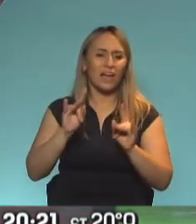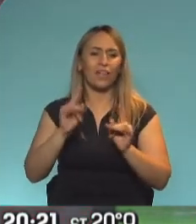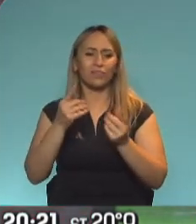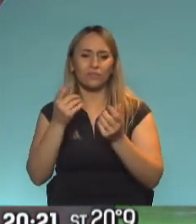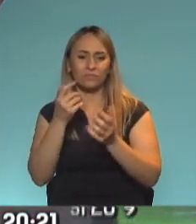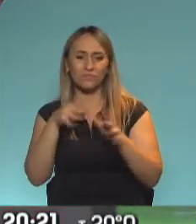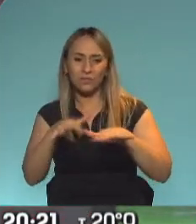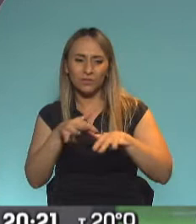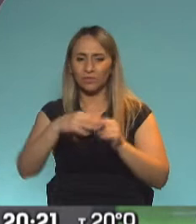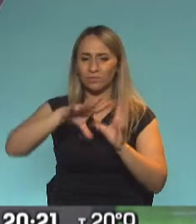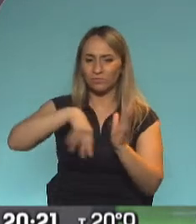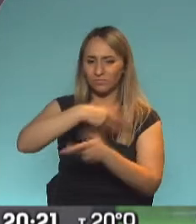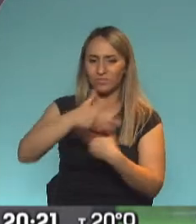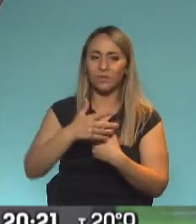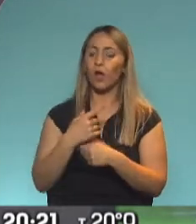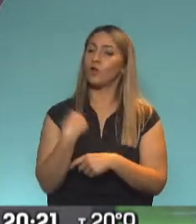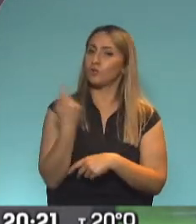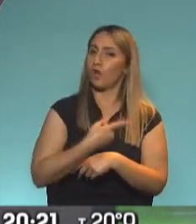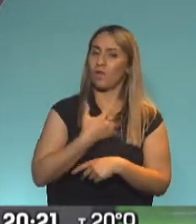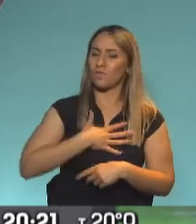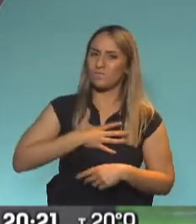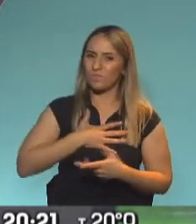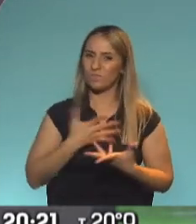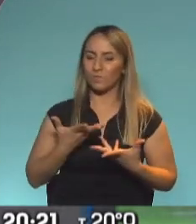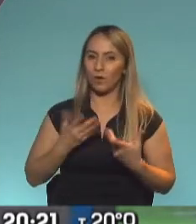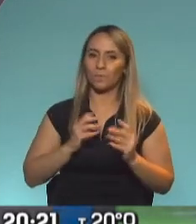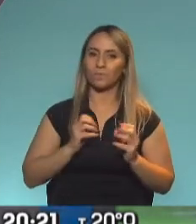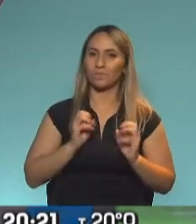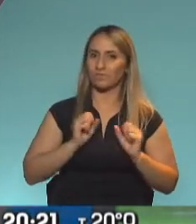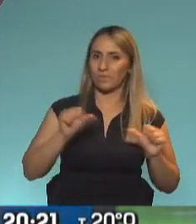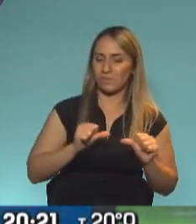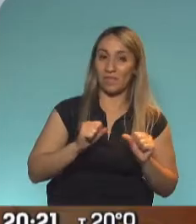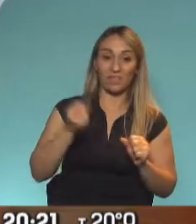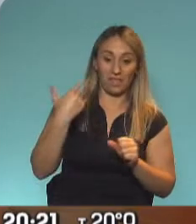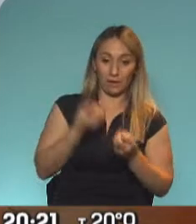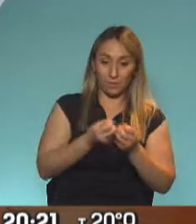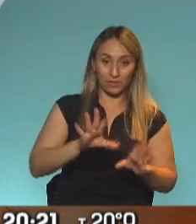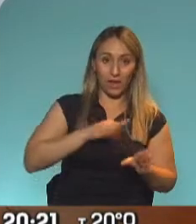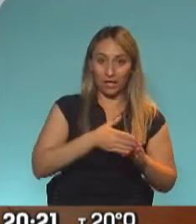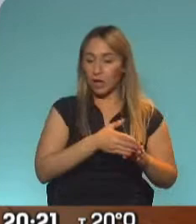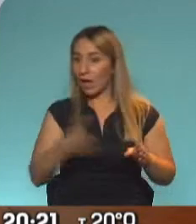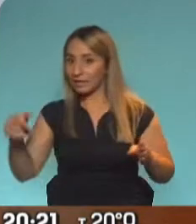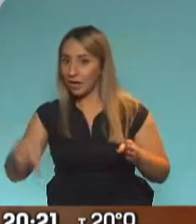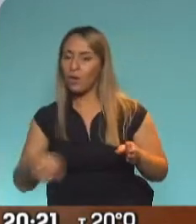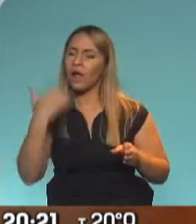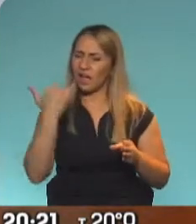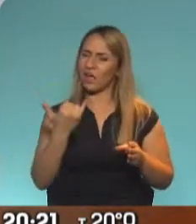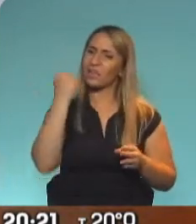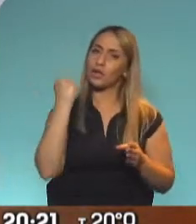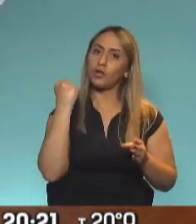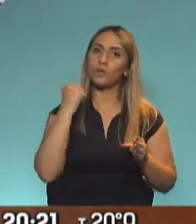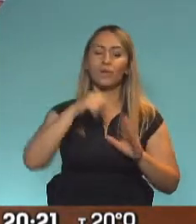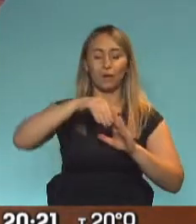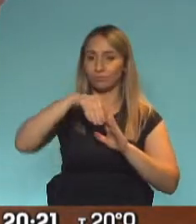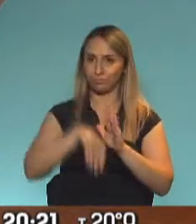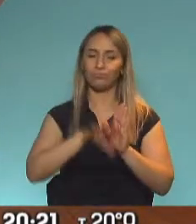un poco más frágiles en todo sentido desde comienzo de año hasta ahora. Entonces hay grandes desequilibrios, grandes desigualdades